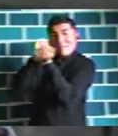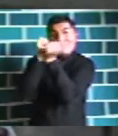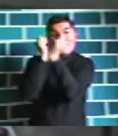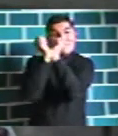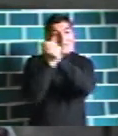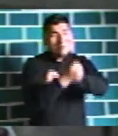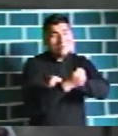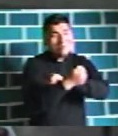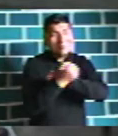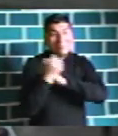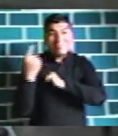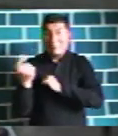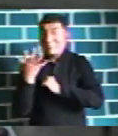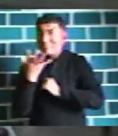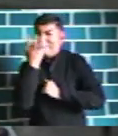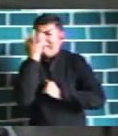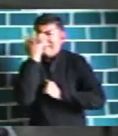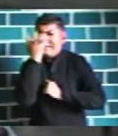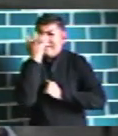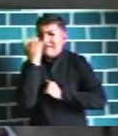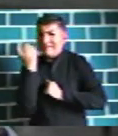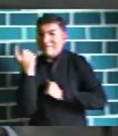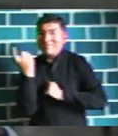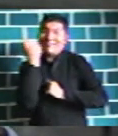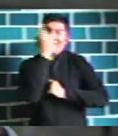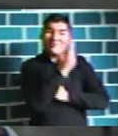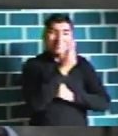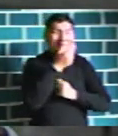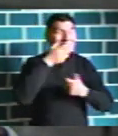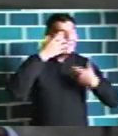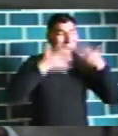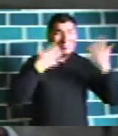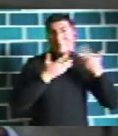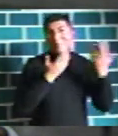de la ira a la alegría